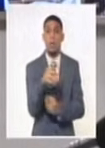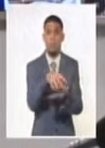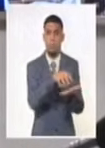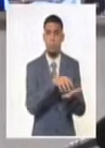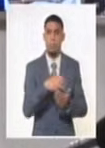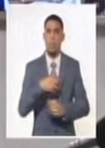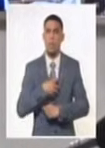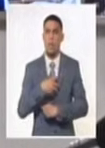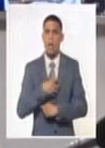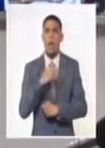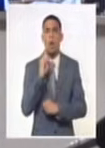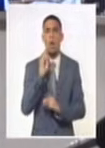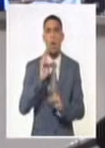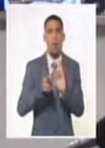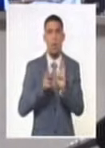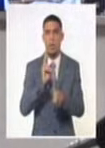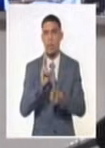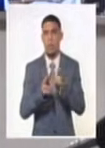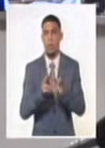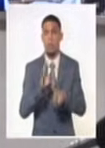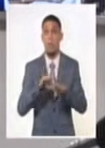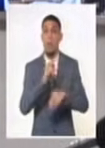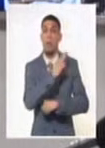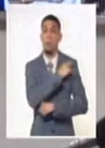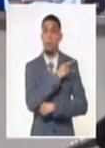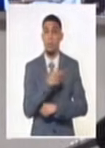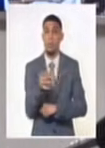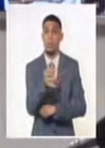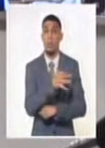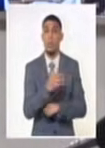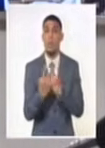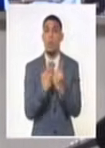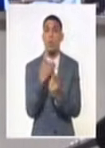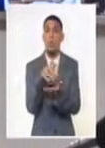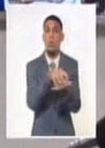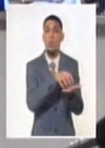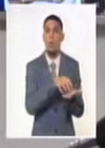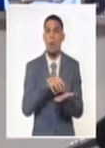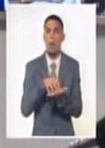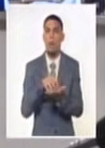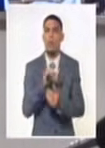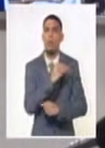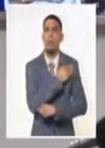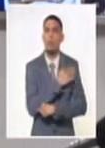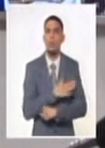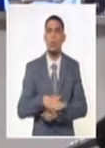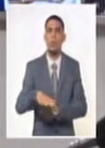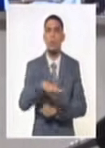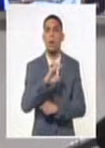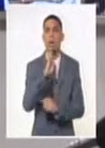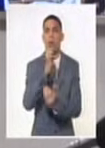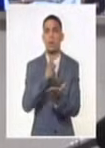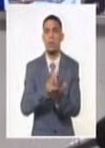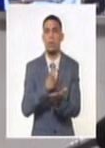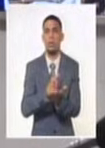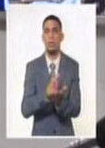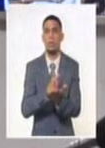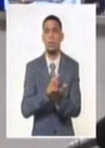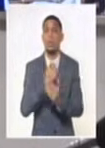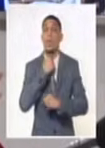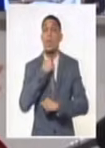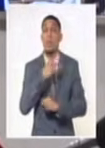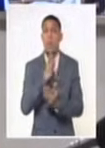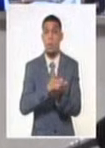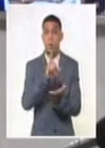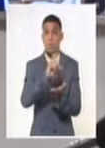un montaje a partir incluso de lo que estamos llamando en algunos lugares la zona educativa. Nosotros dijimos, bueno, hay escuelas primarias en todas partes y alrededor de la